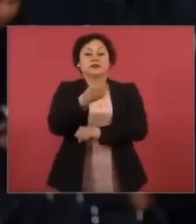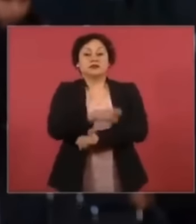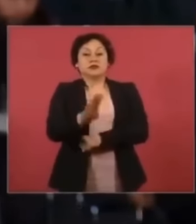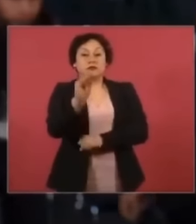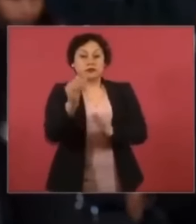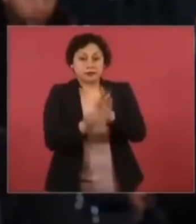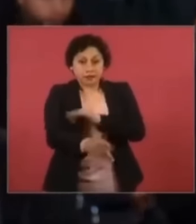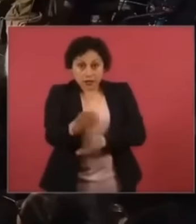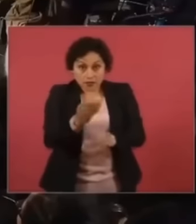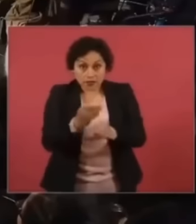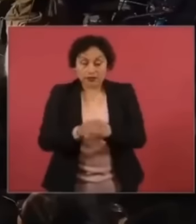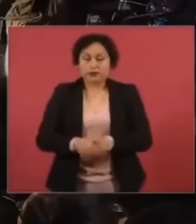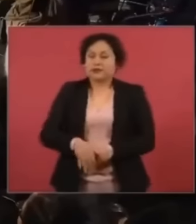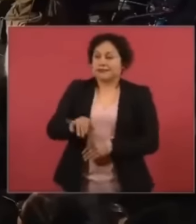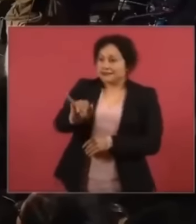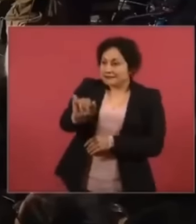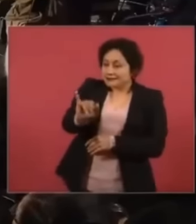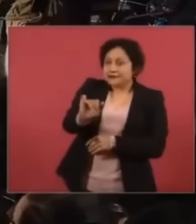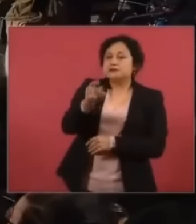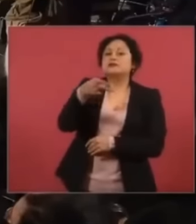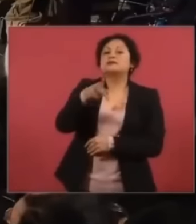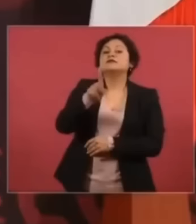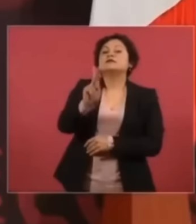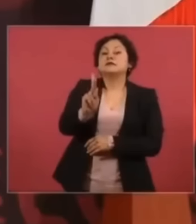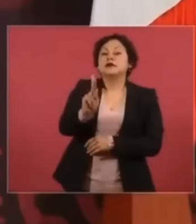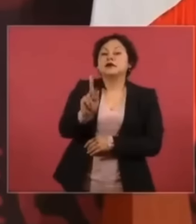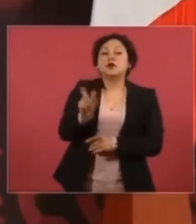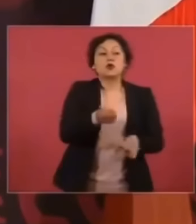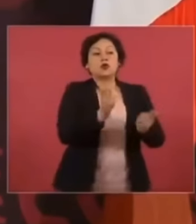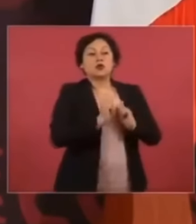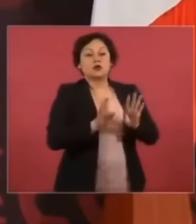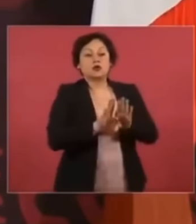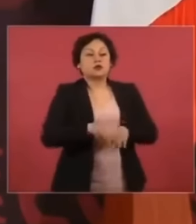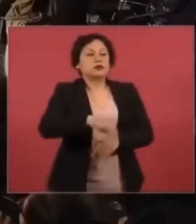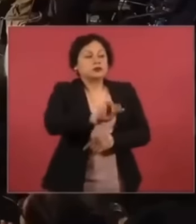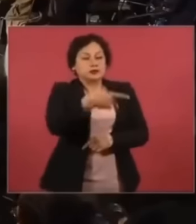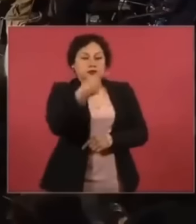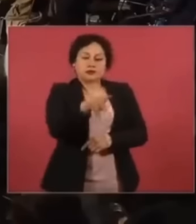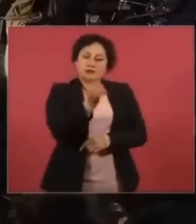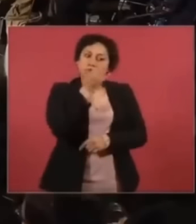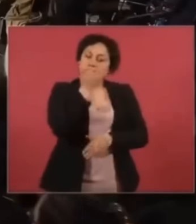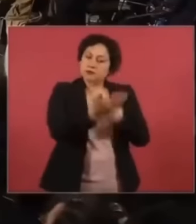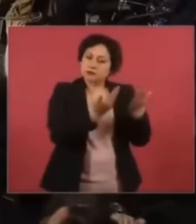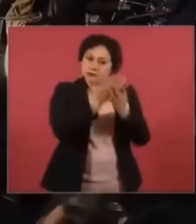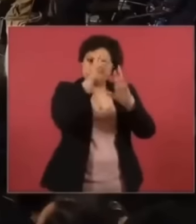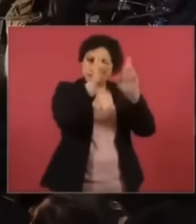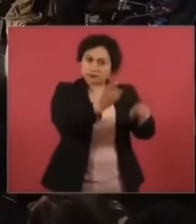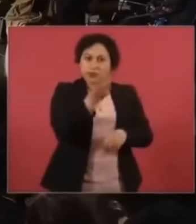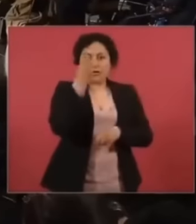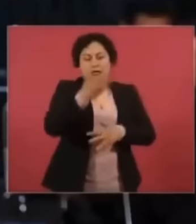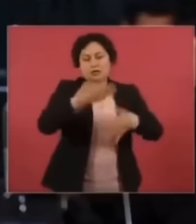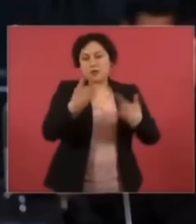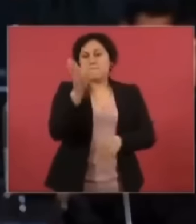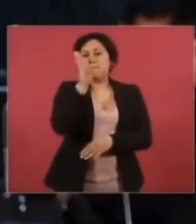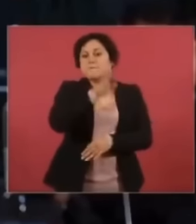29 de enero del 2024. Vamos a ir a la llegada del sopilote mayor Jorge Ramos, que llegó con